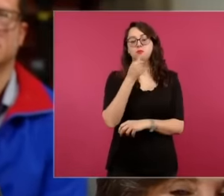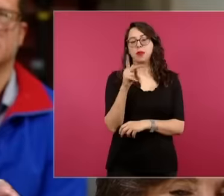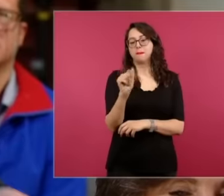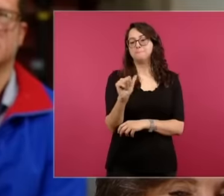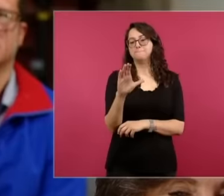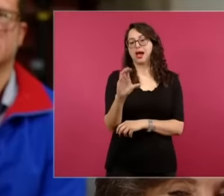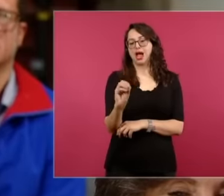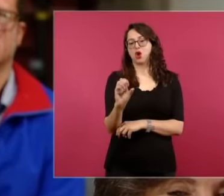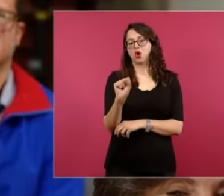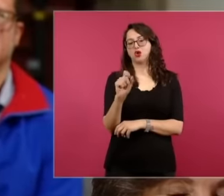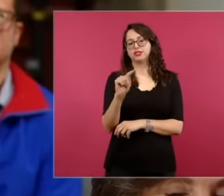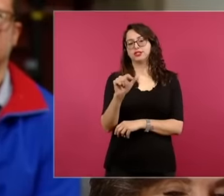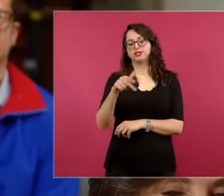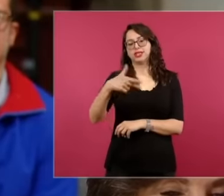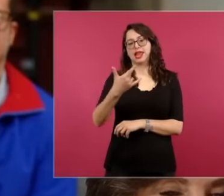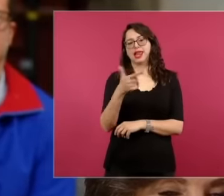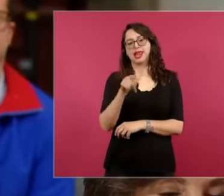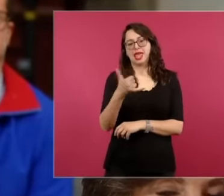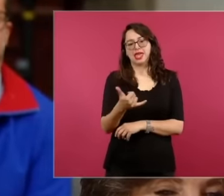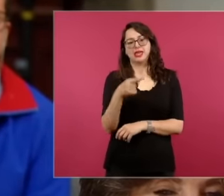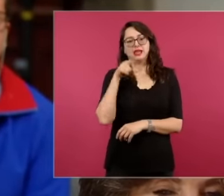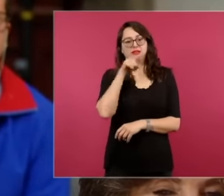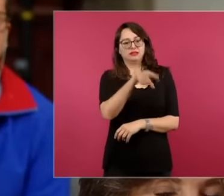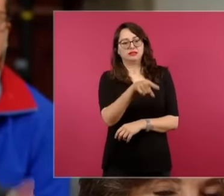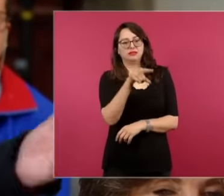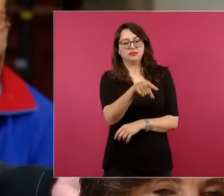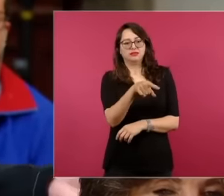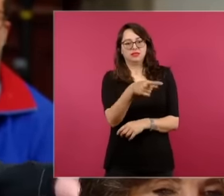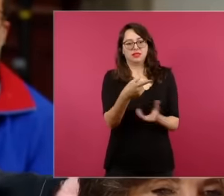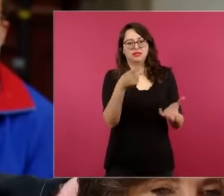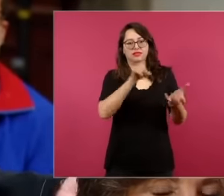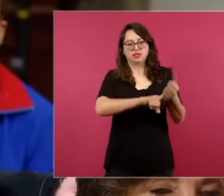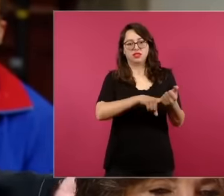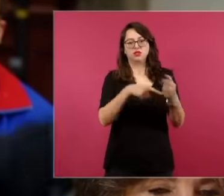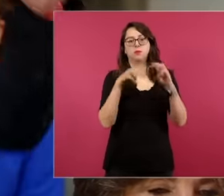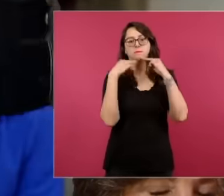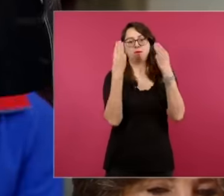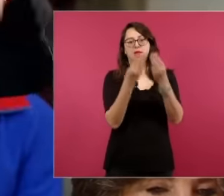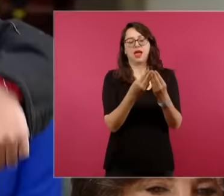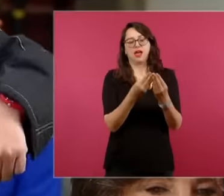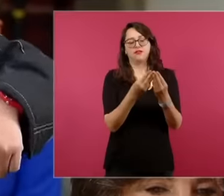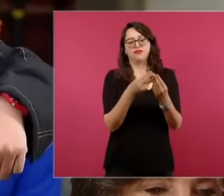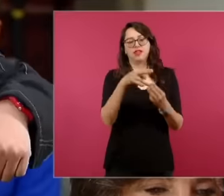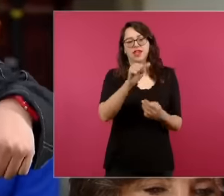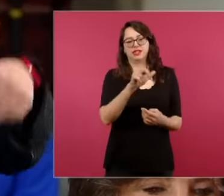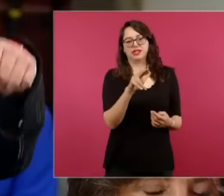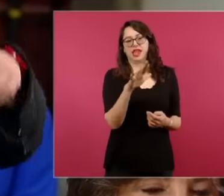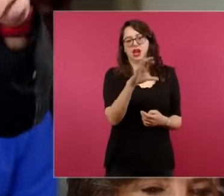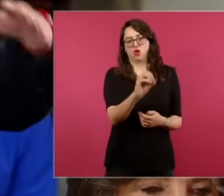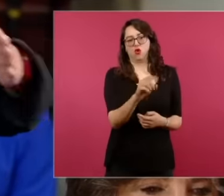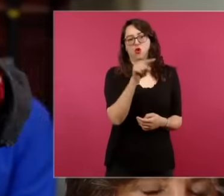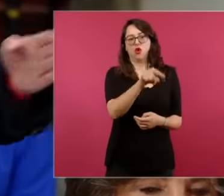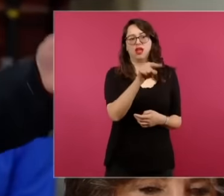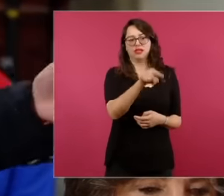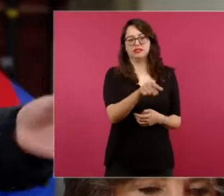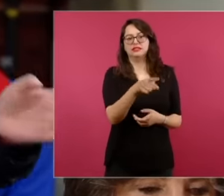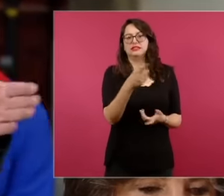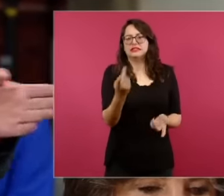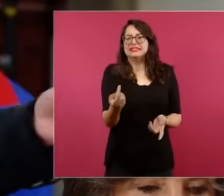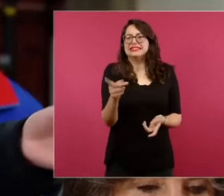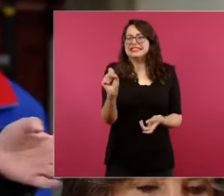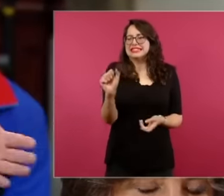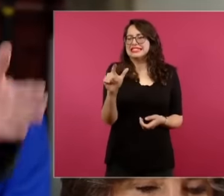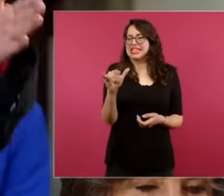que defendió el señor tenía que ver con el narco, y lo defendió Salinas Pliego. Entonces, hay una serie